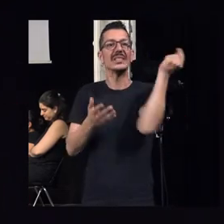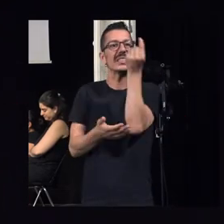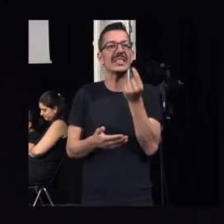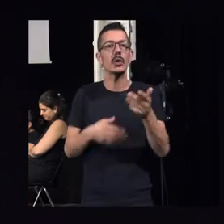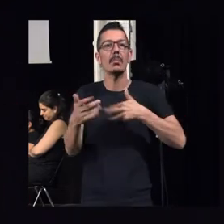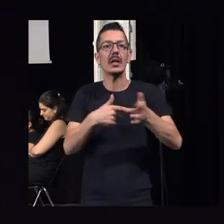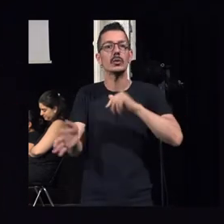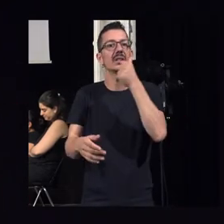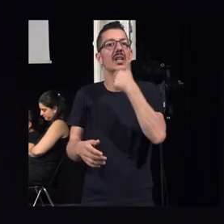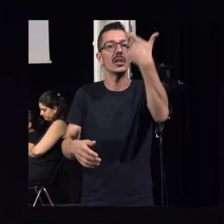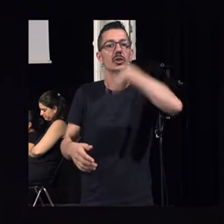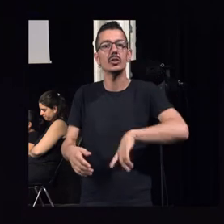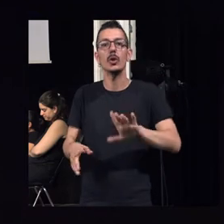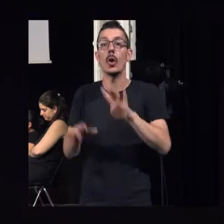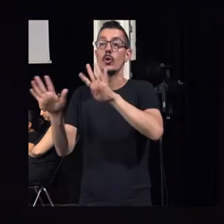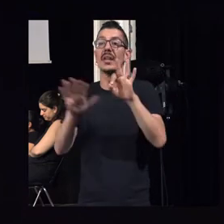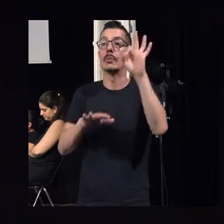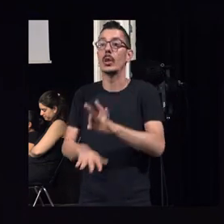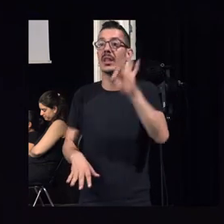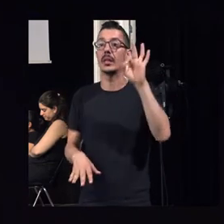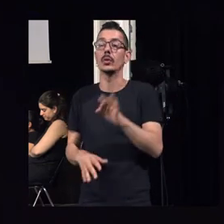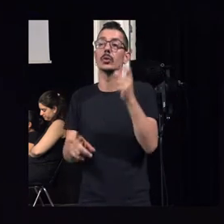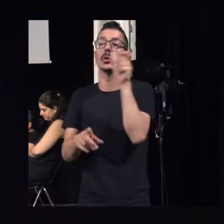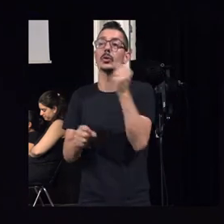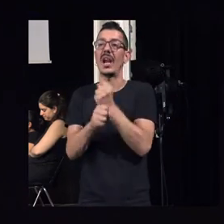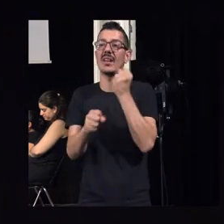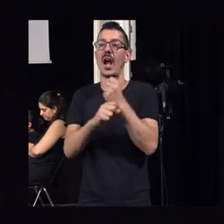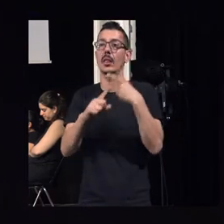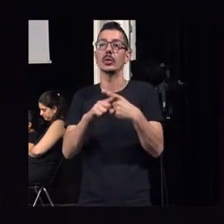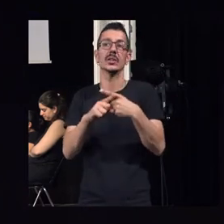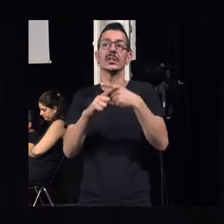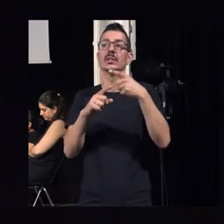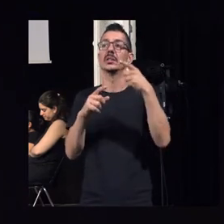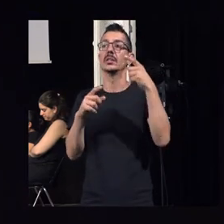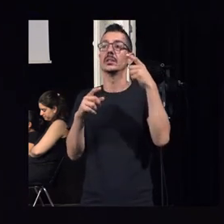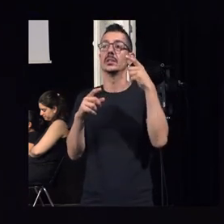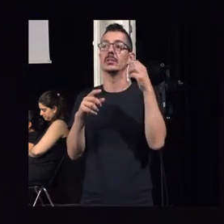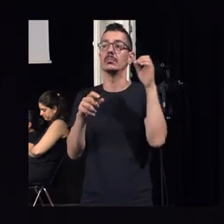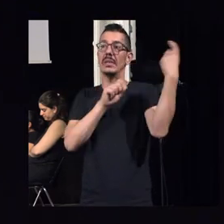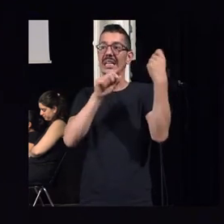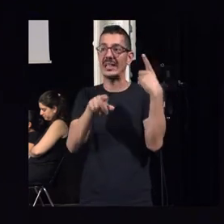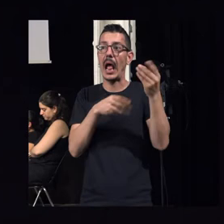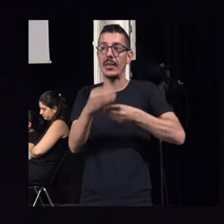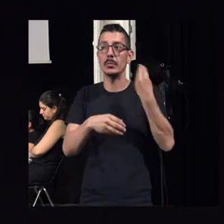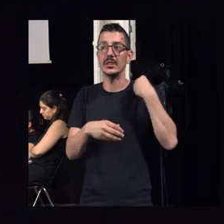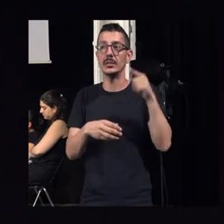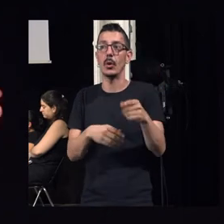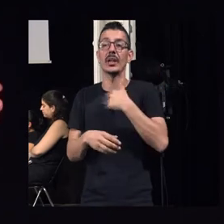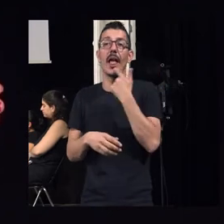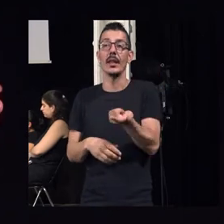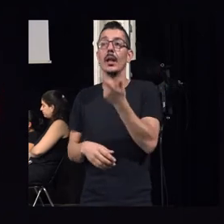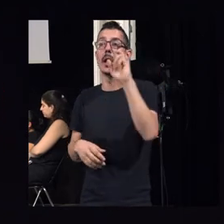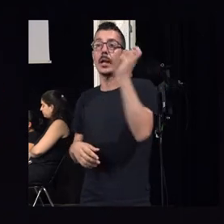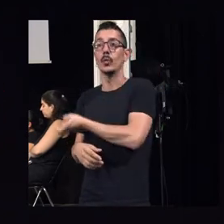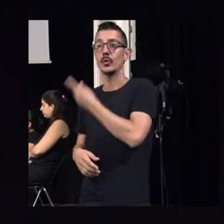el 90% de las trabajadoras sexuales migrantes hacemos. O sea, sacamos los recursos de aquí, que por